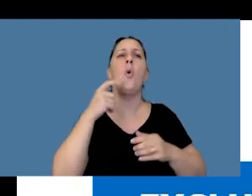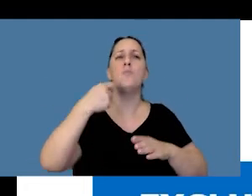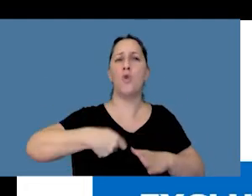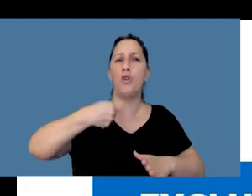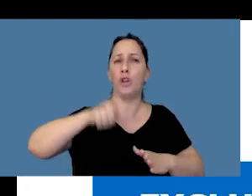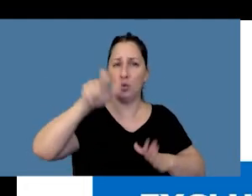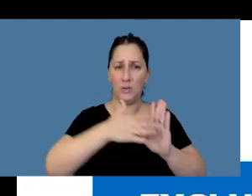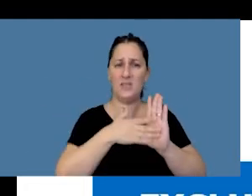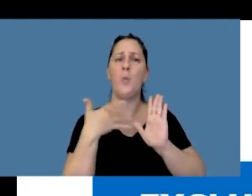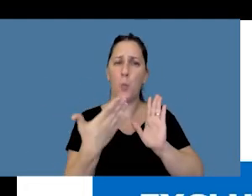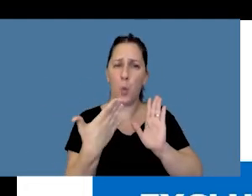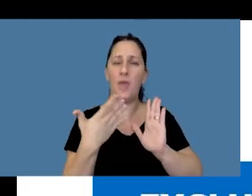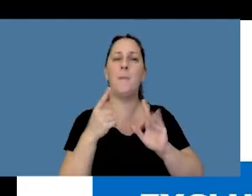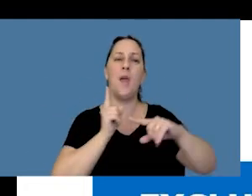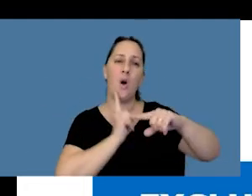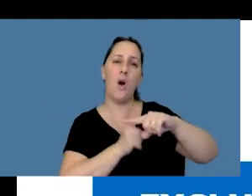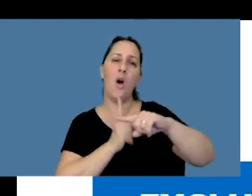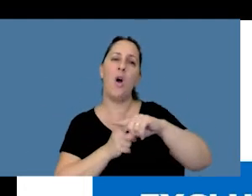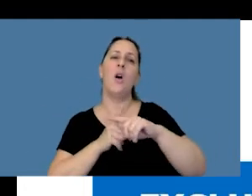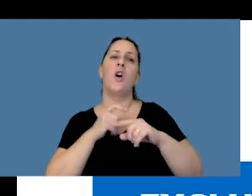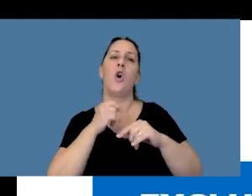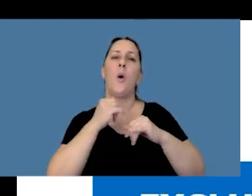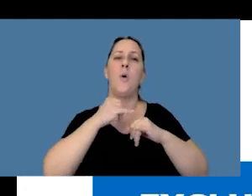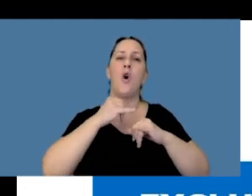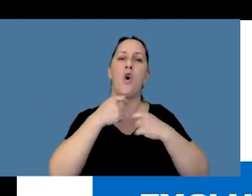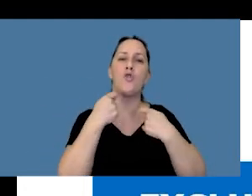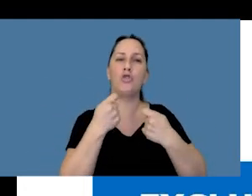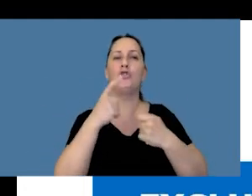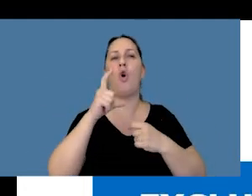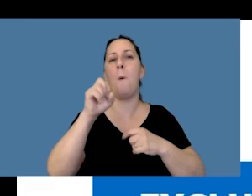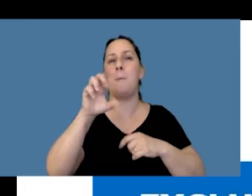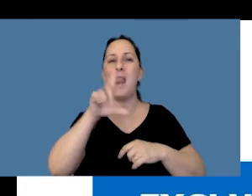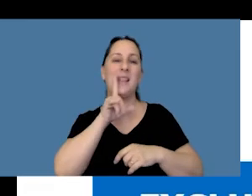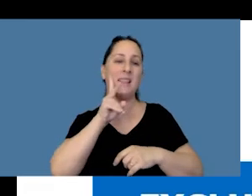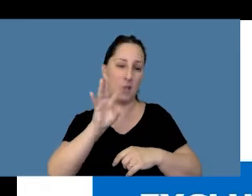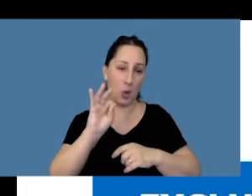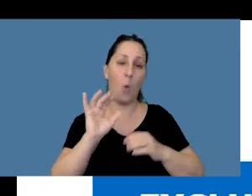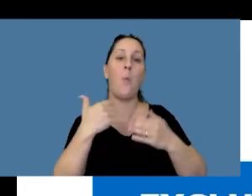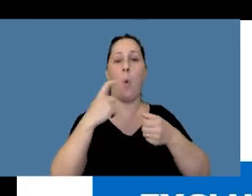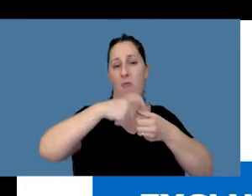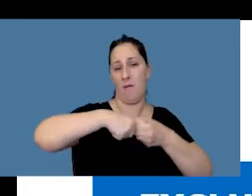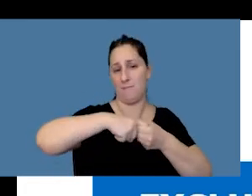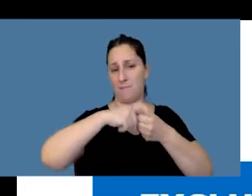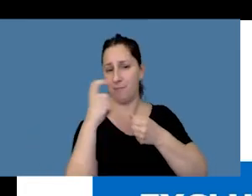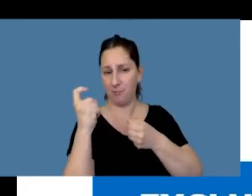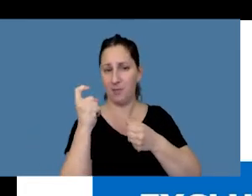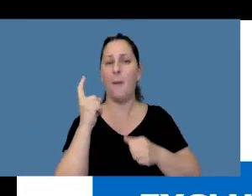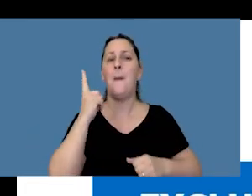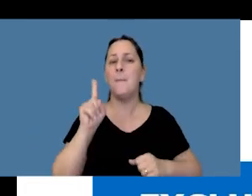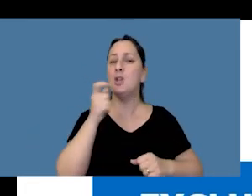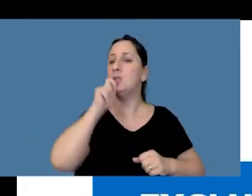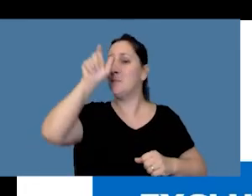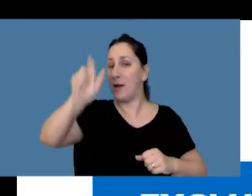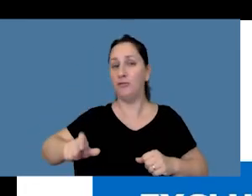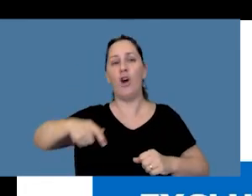que, como les diga, la ecuación del costo operativo les dé. Caso contrario, también van a quedar desvinculados. Pero ¿qué pasa si el